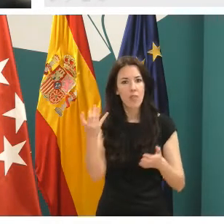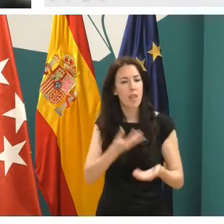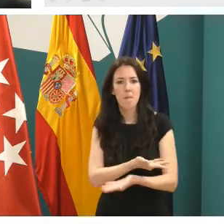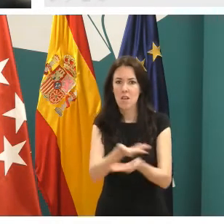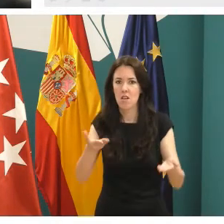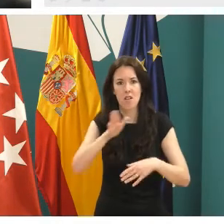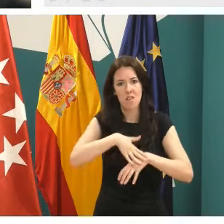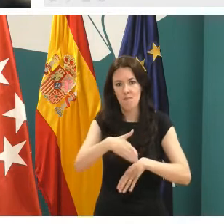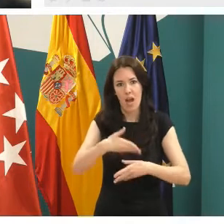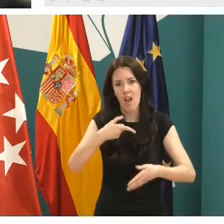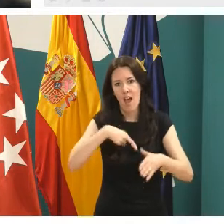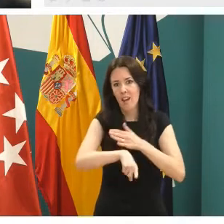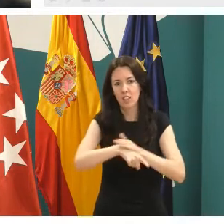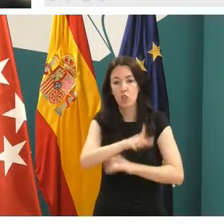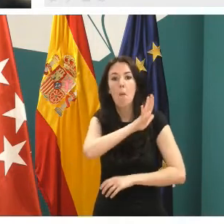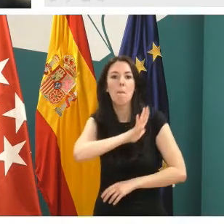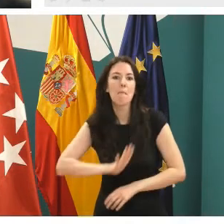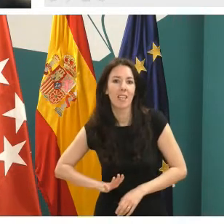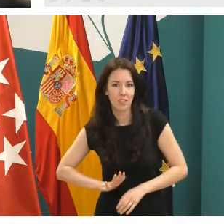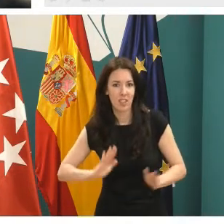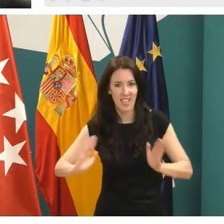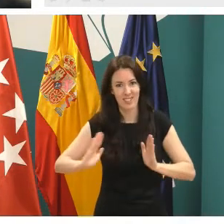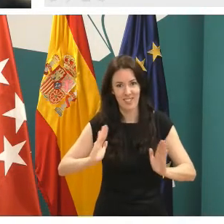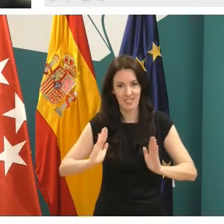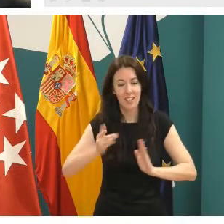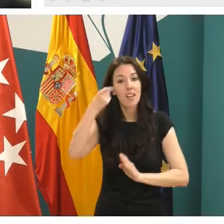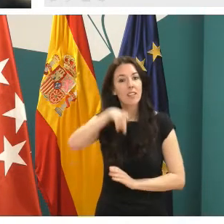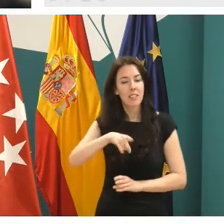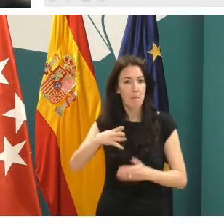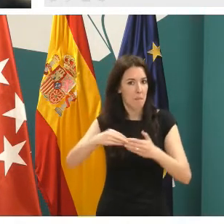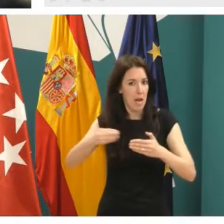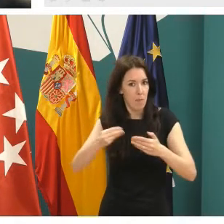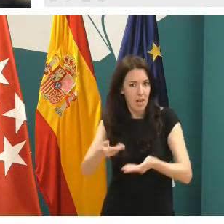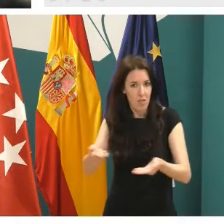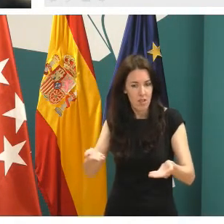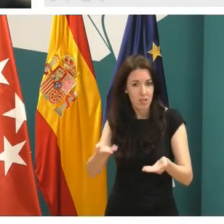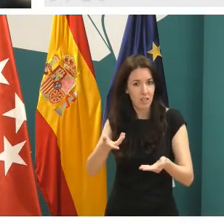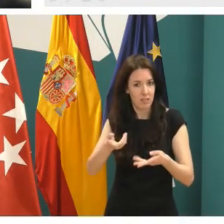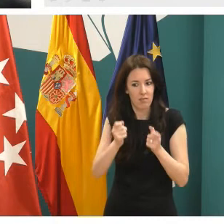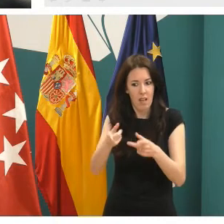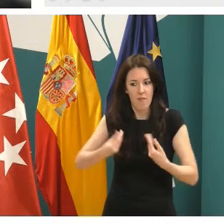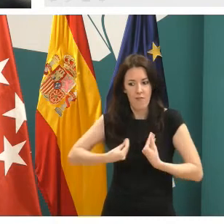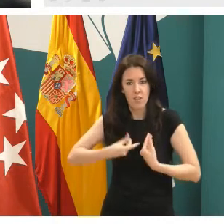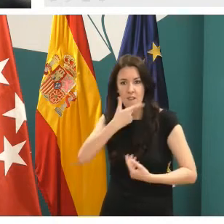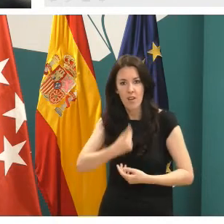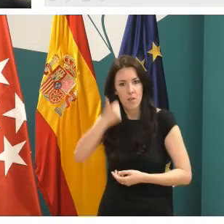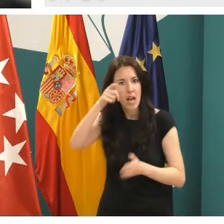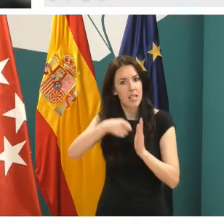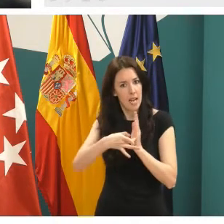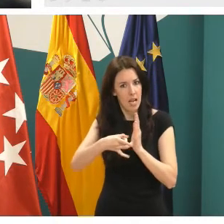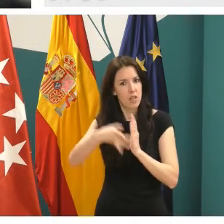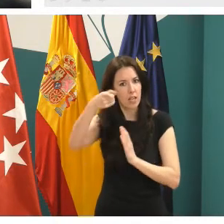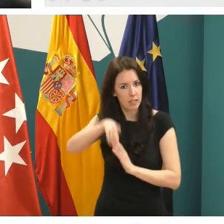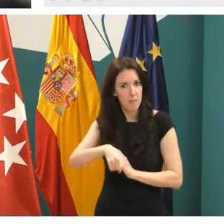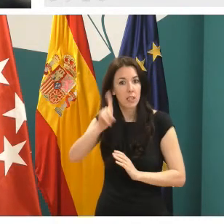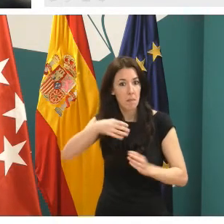esa gestión del mientras tanto de nuestros pacientes para facilitar su vida, su calidad y también